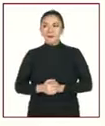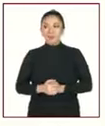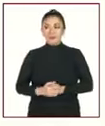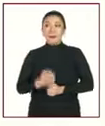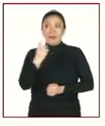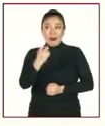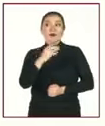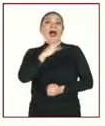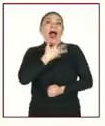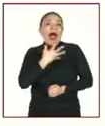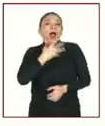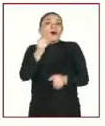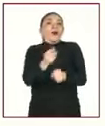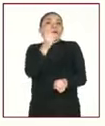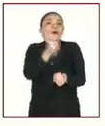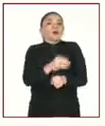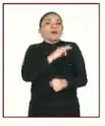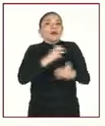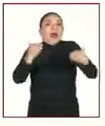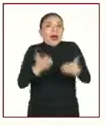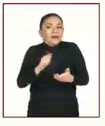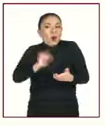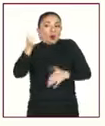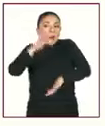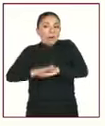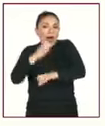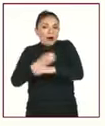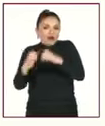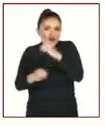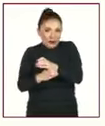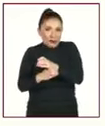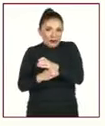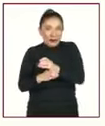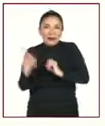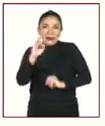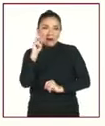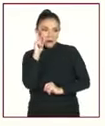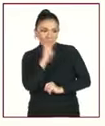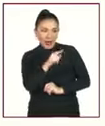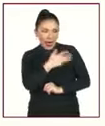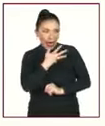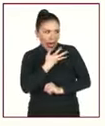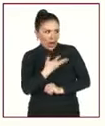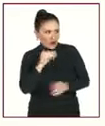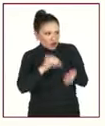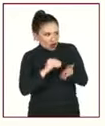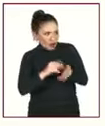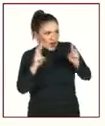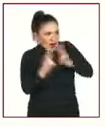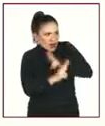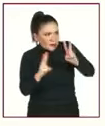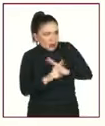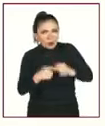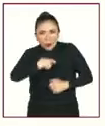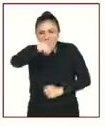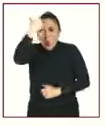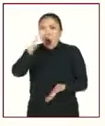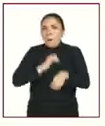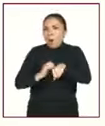la oportunidad de hacer más cosas en cuanto vemos que está respirando, que no se está poniendo